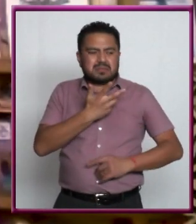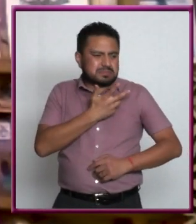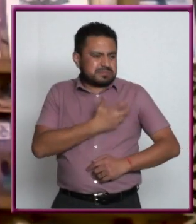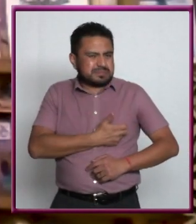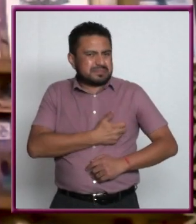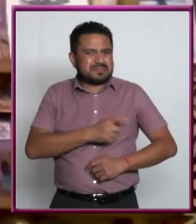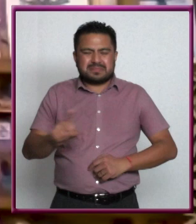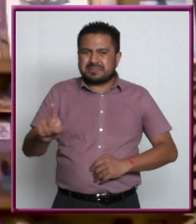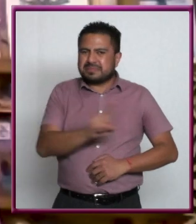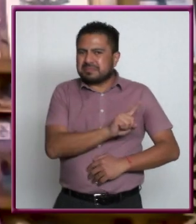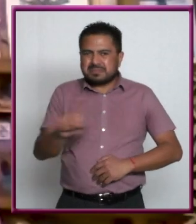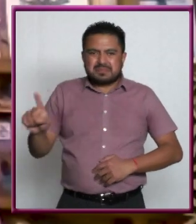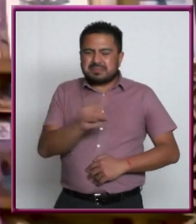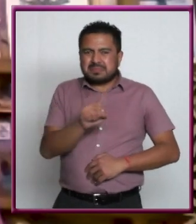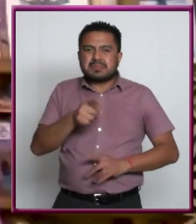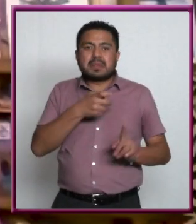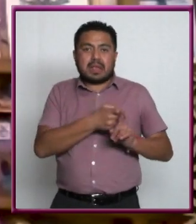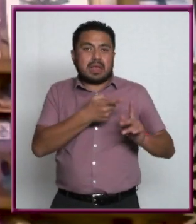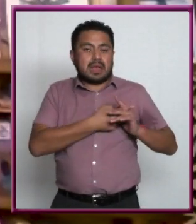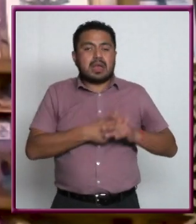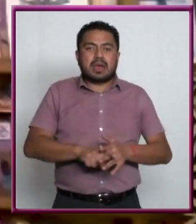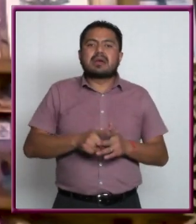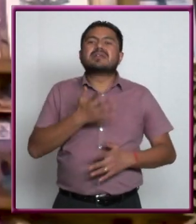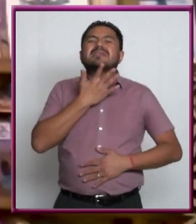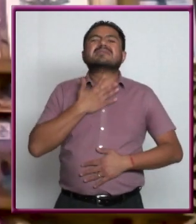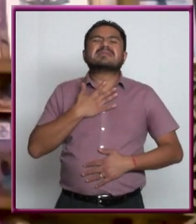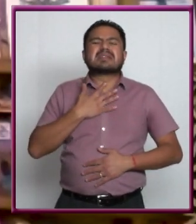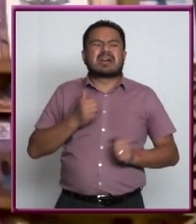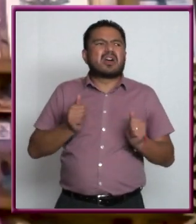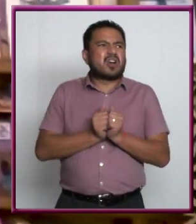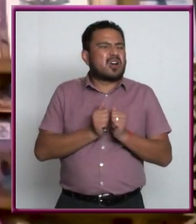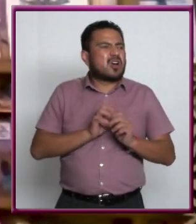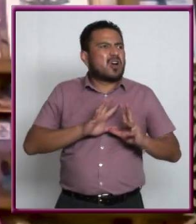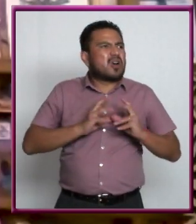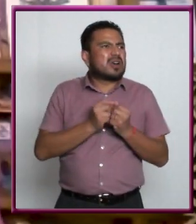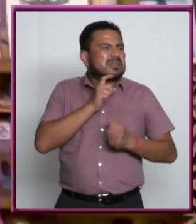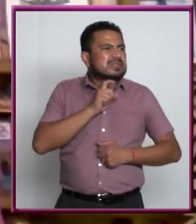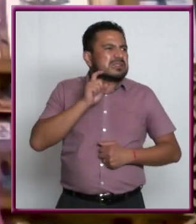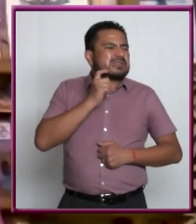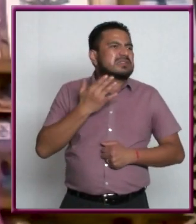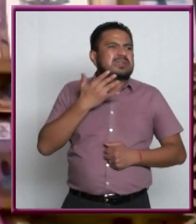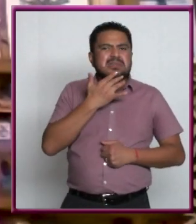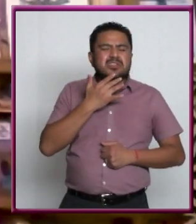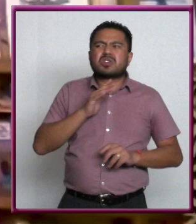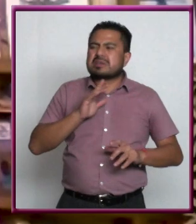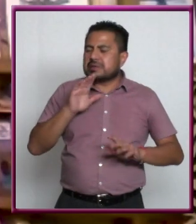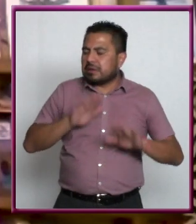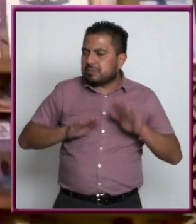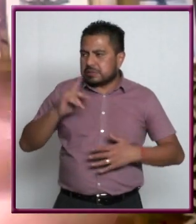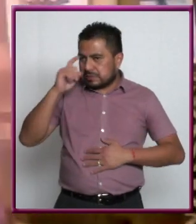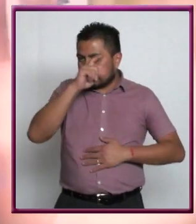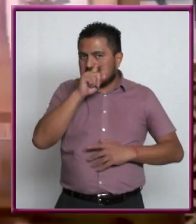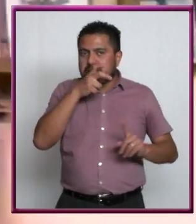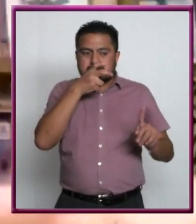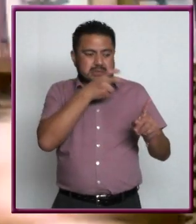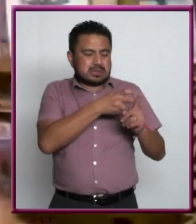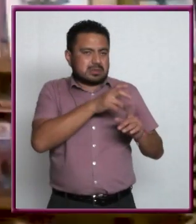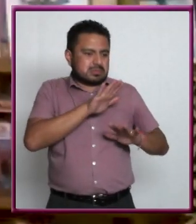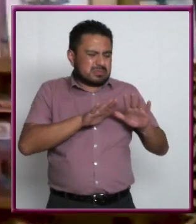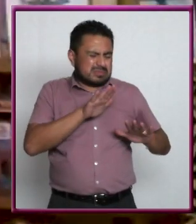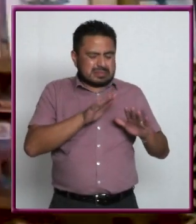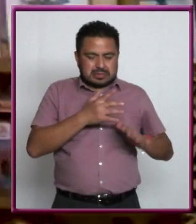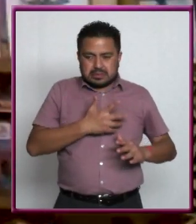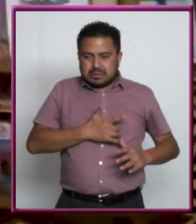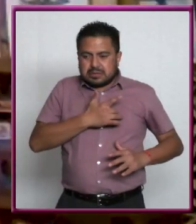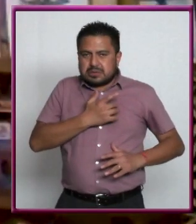me angustie, que este inicio erótico en toda vivencia humana a veces es complicado. Tiene por un lado